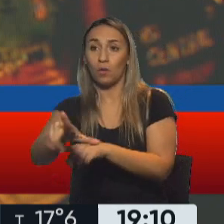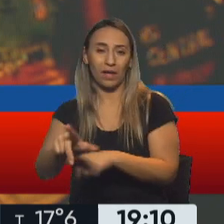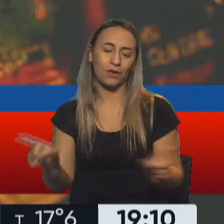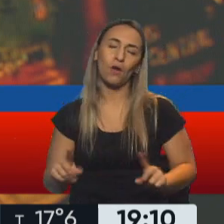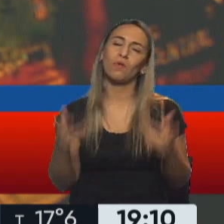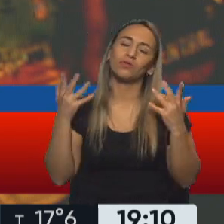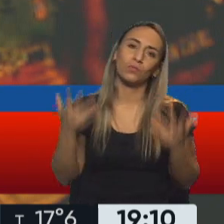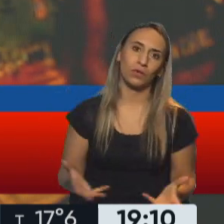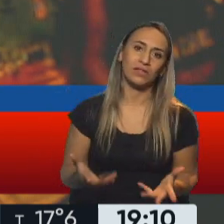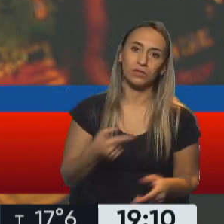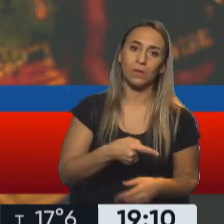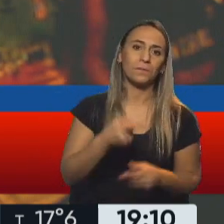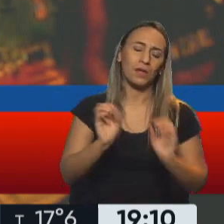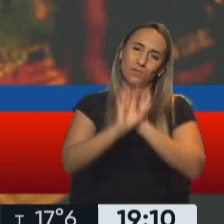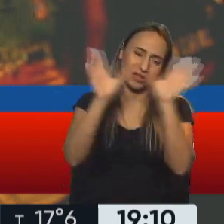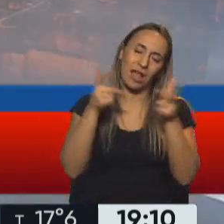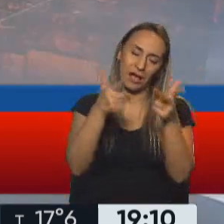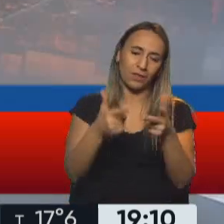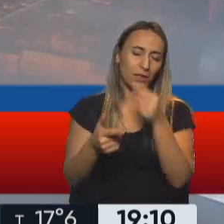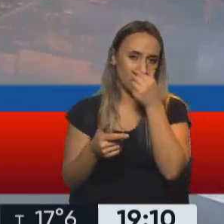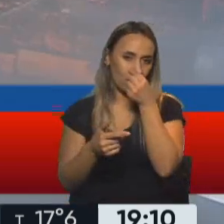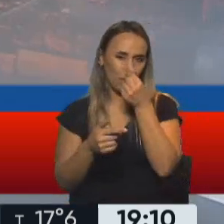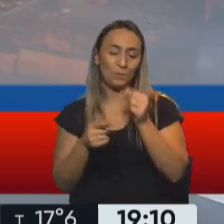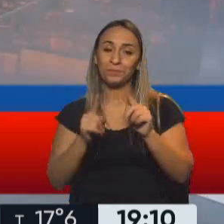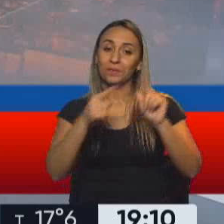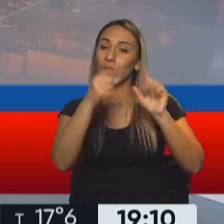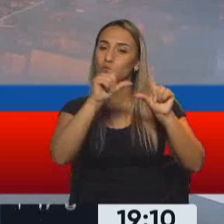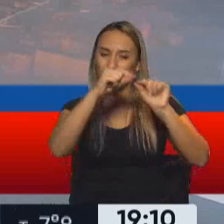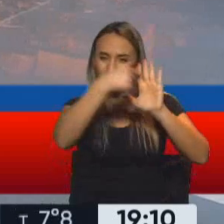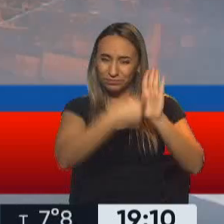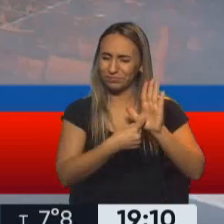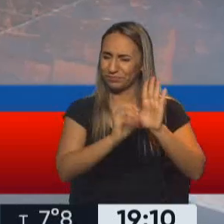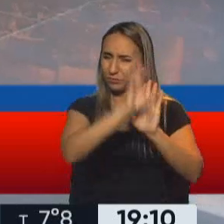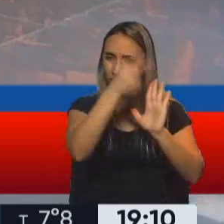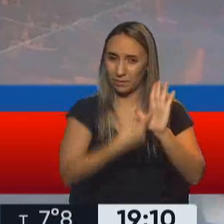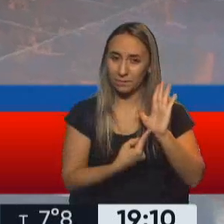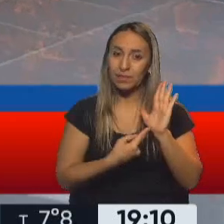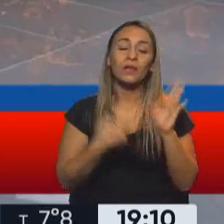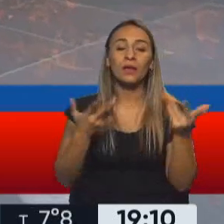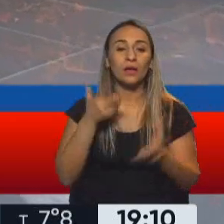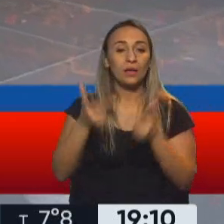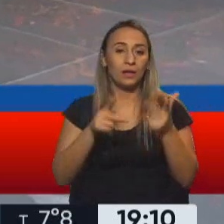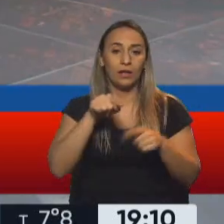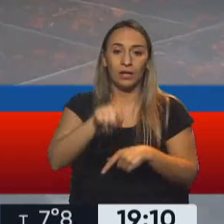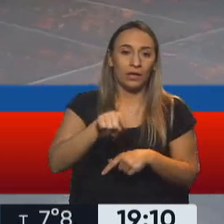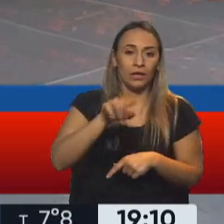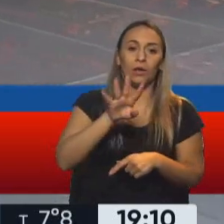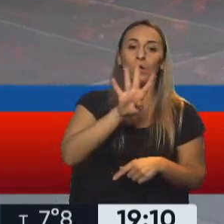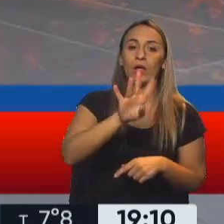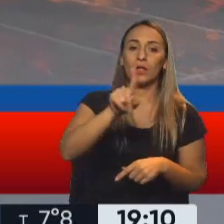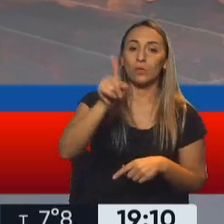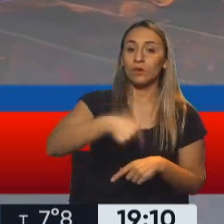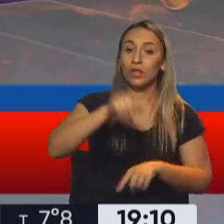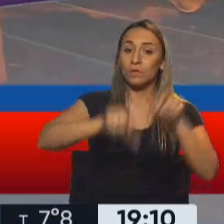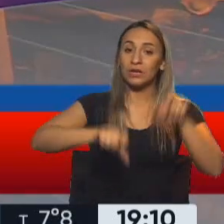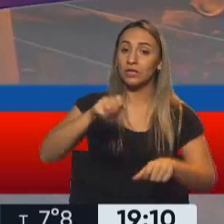eso, Néstor. Estaba muy claro lo que quería decir. Y este como dato claro también, están estos números también. Ari, importante, cuando hablamos de 41% desocupados, no hay que vincularlos con el caso de Lucas,